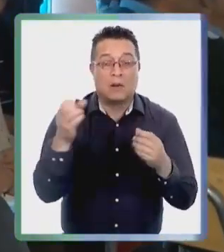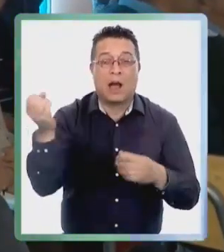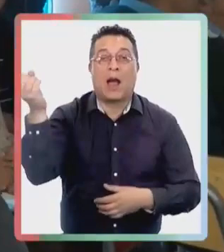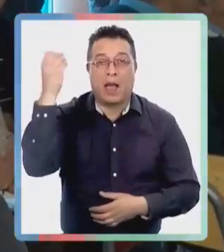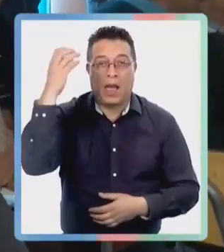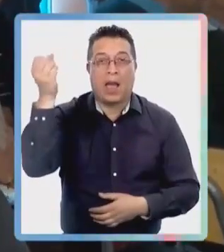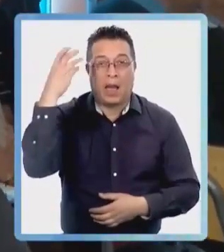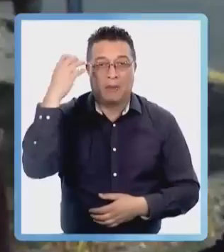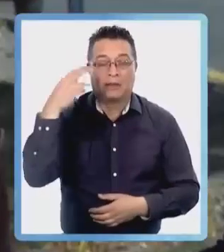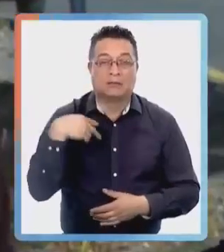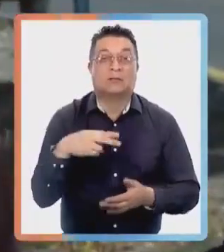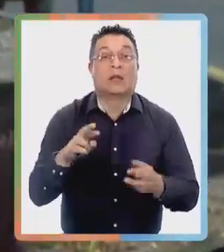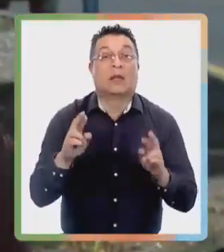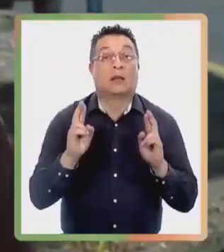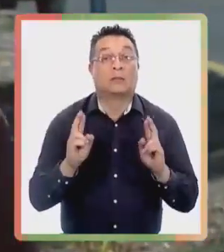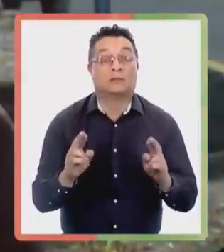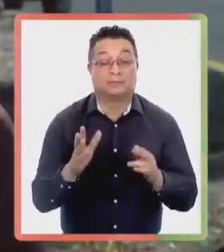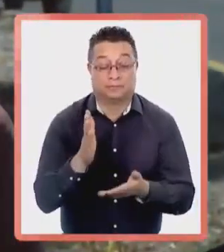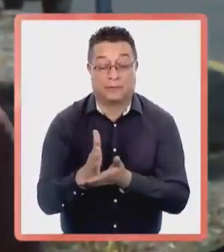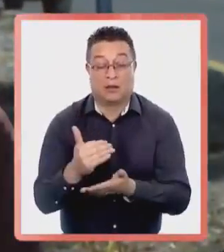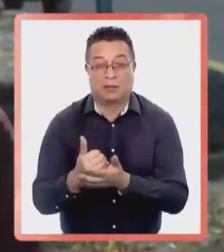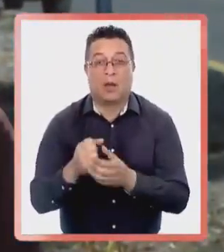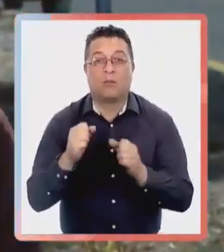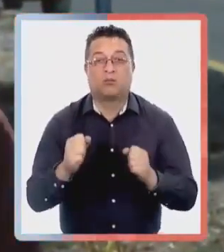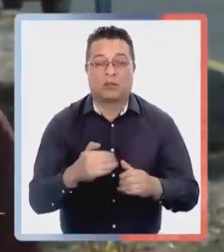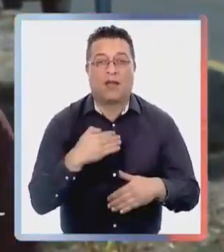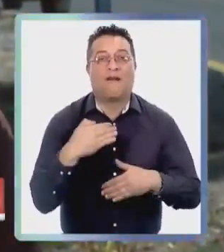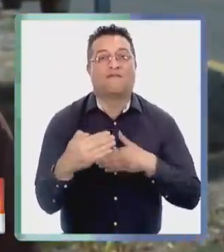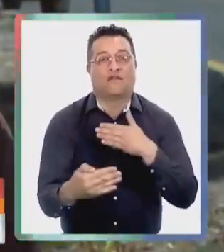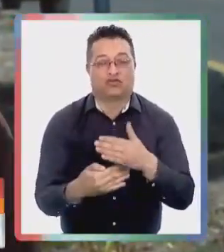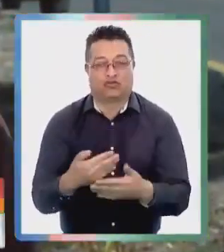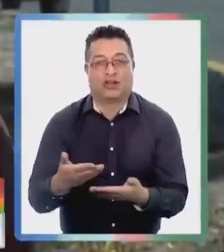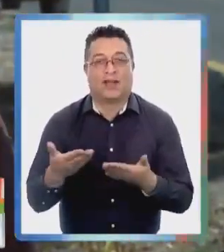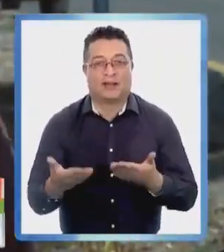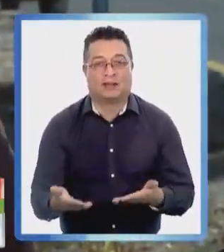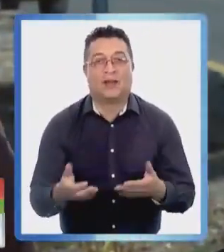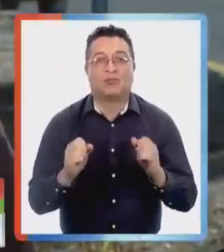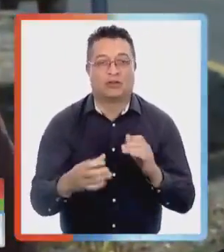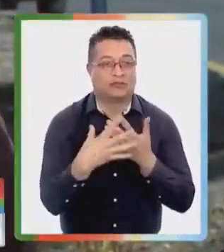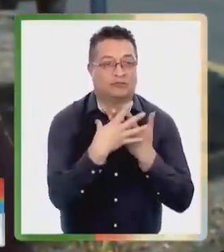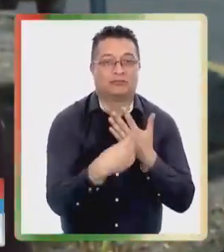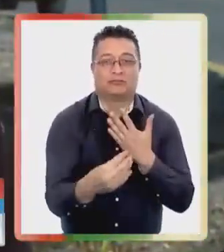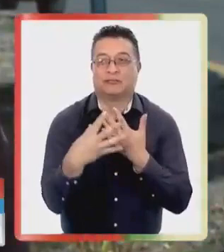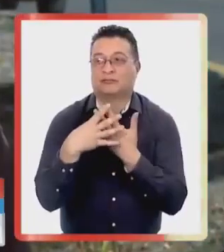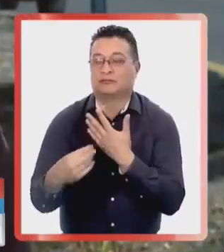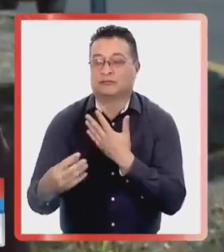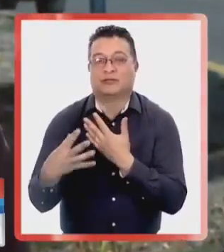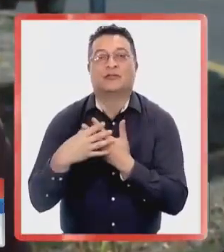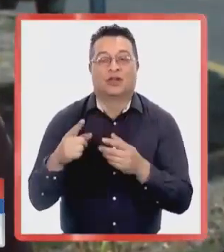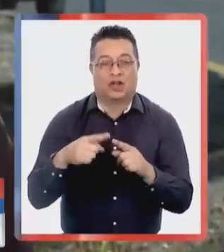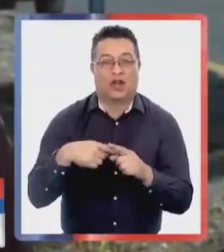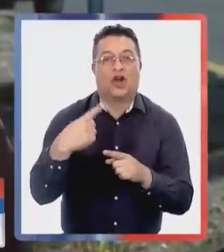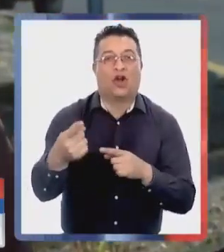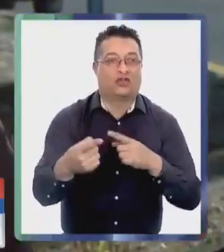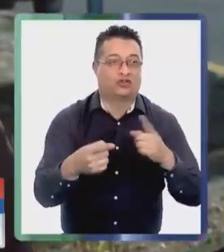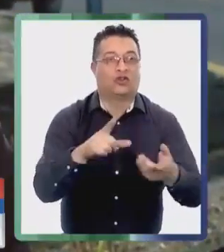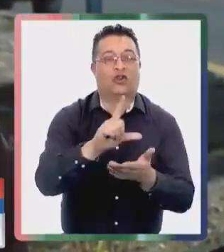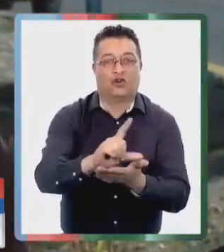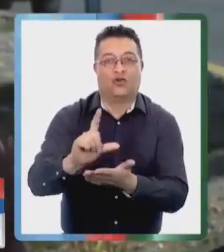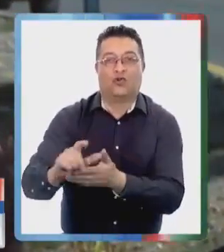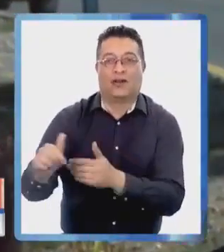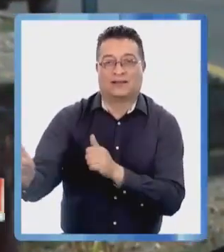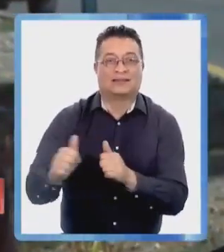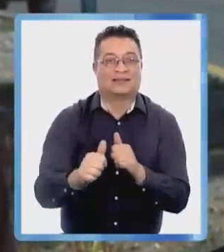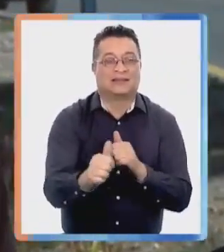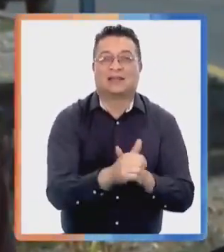para aprender. Esperamos que este plan pueda funcionar aquí y se pueda replicar a los demás sectores